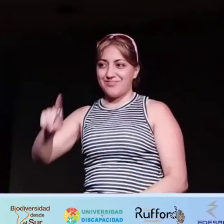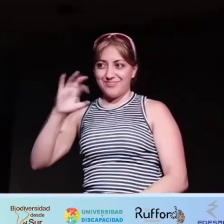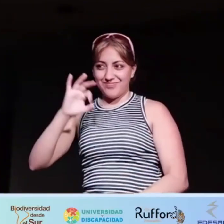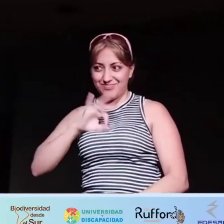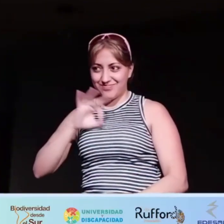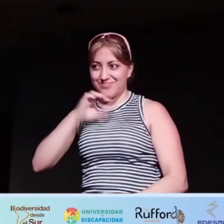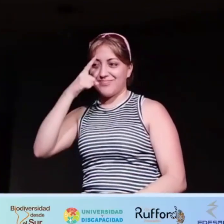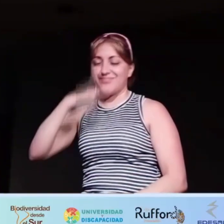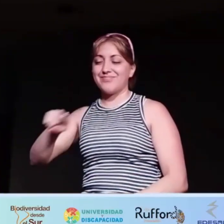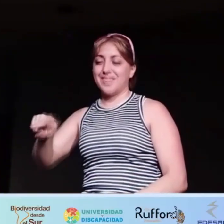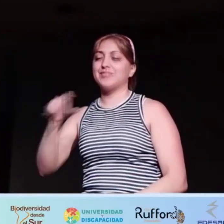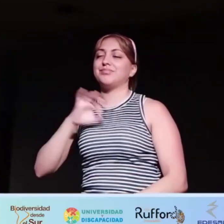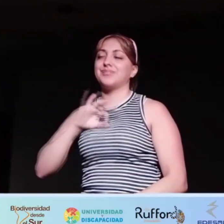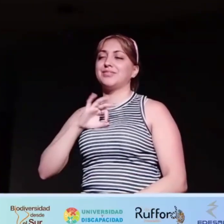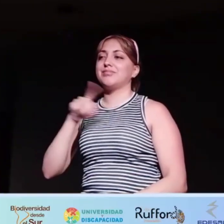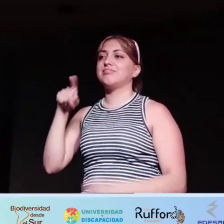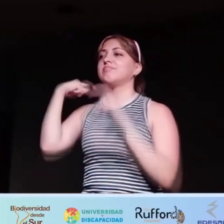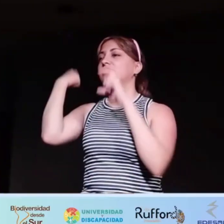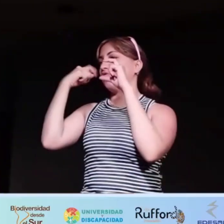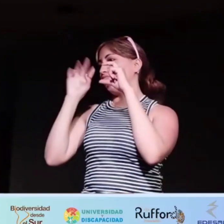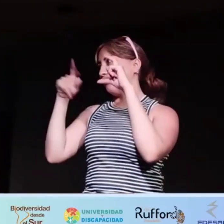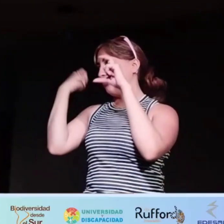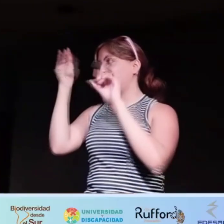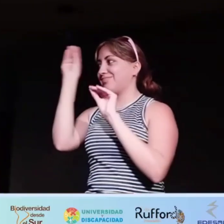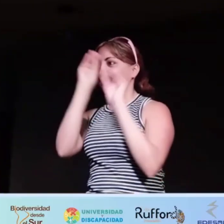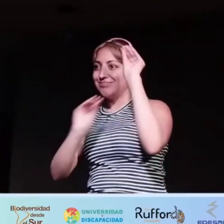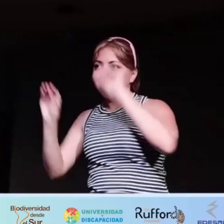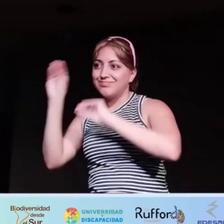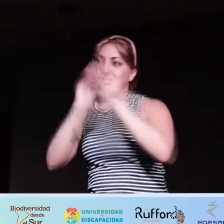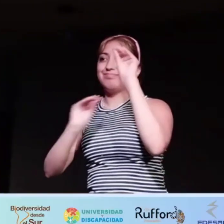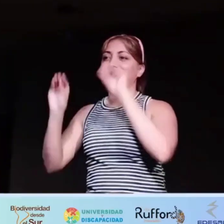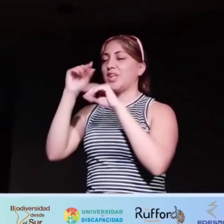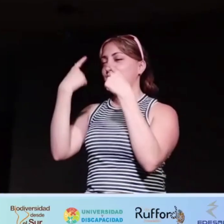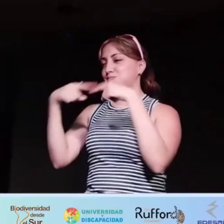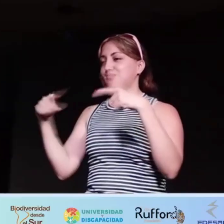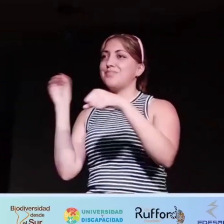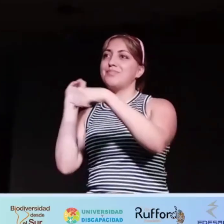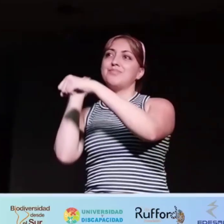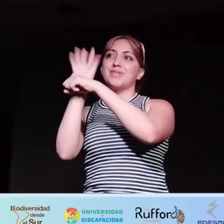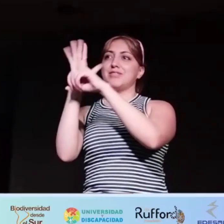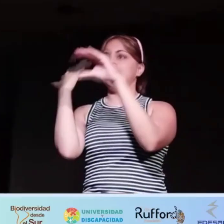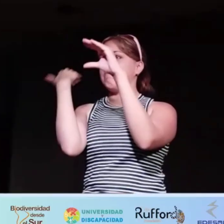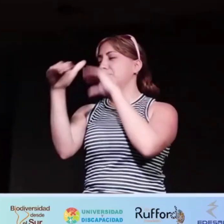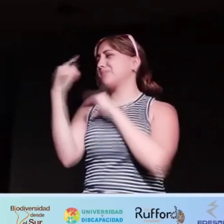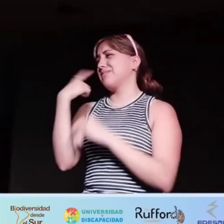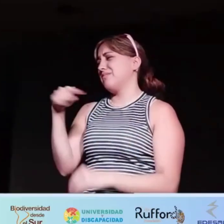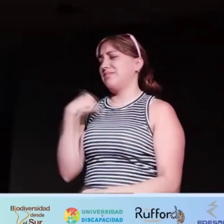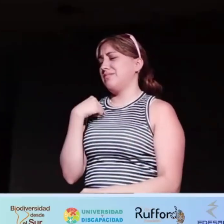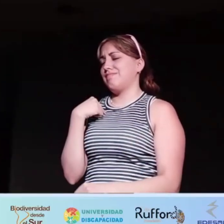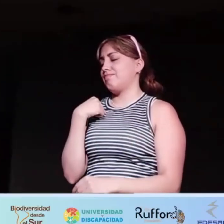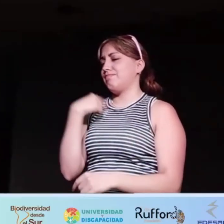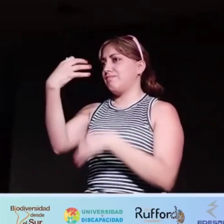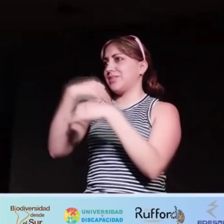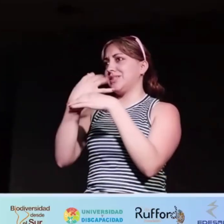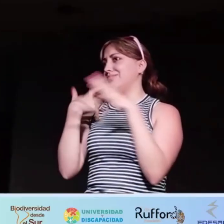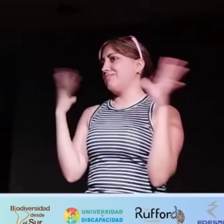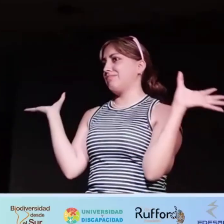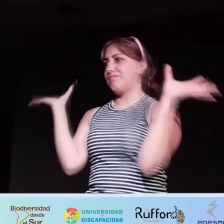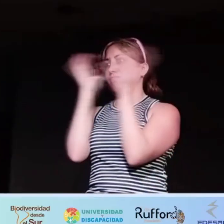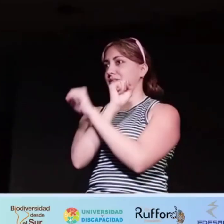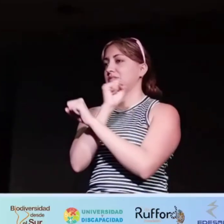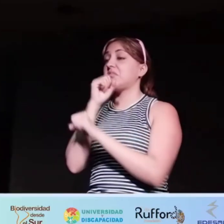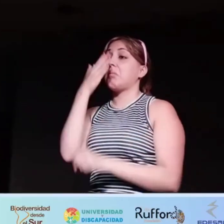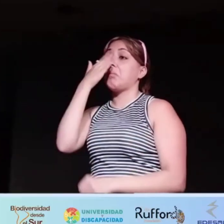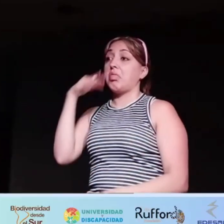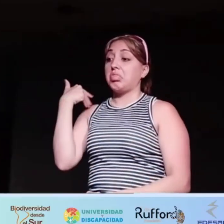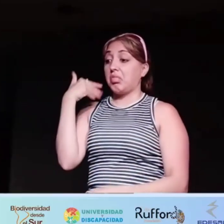en el pizarrón la profesora. Entonces, en el último año o en el examen que realizamos, al tener que completarlo, y mandarlos por